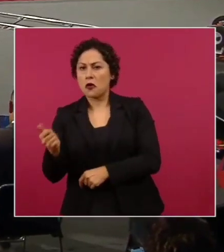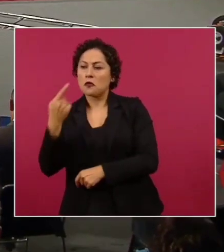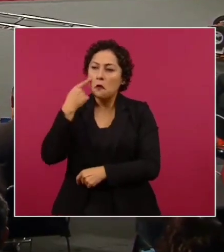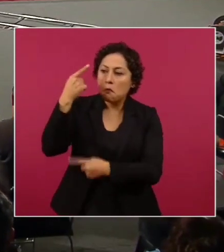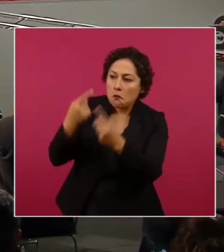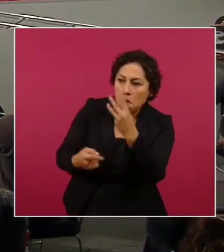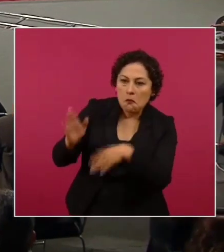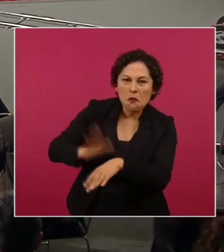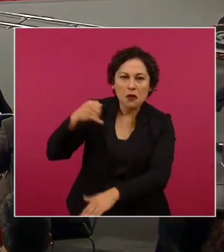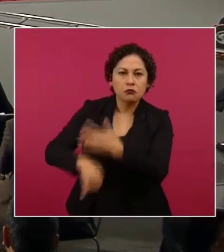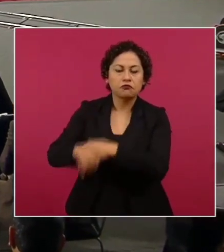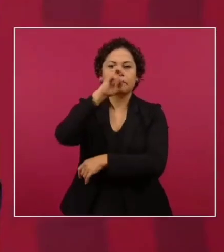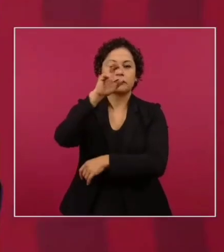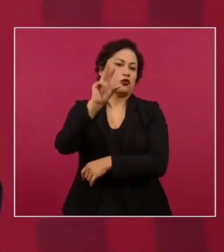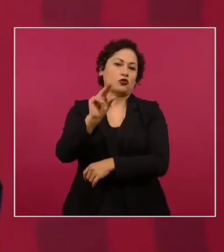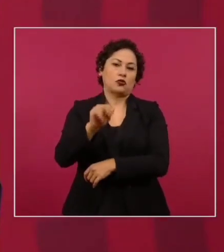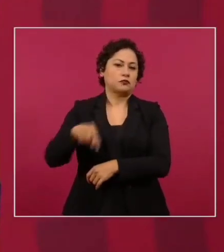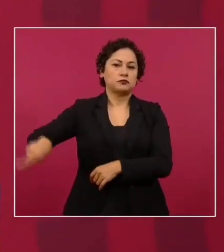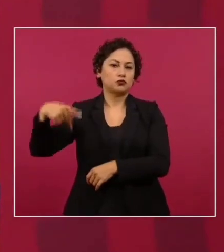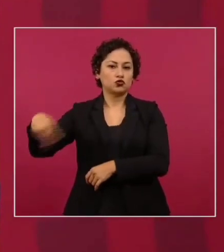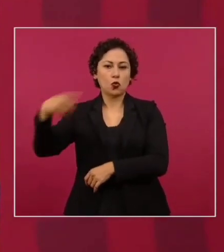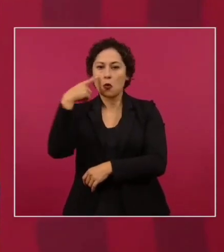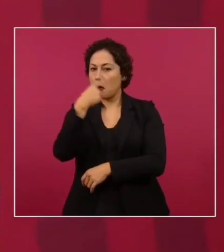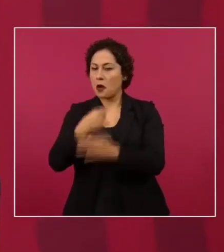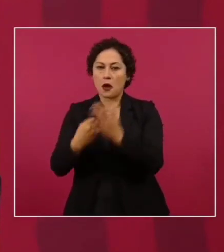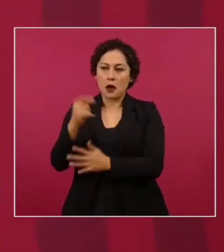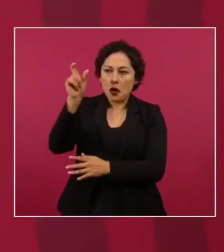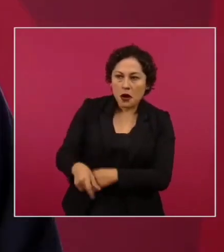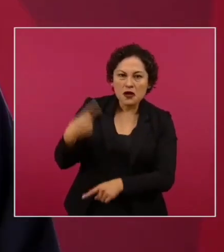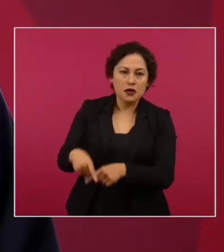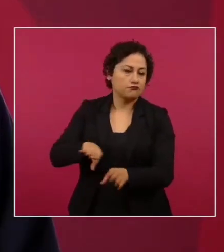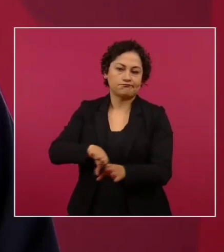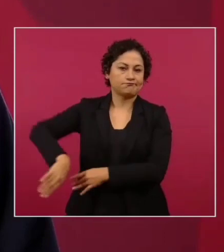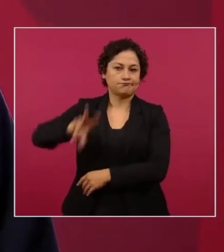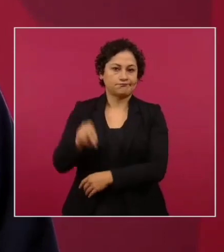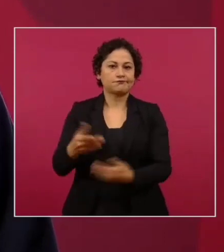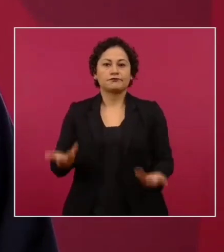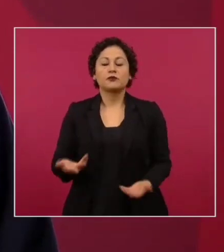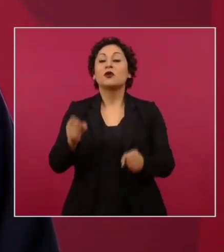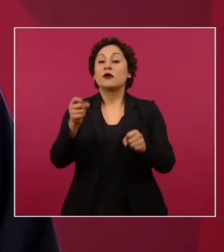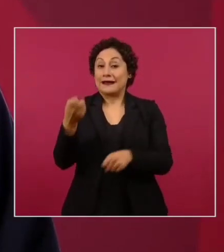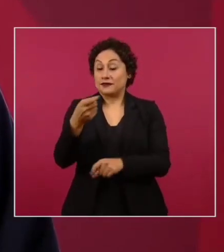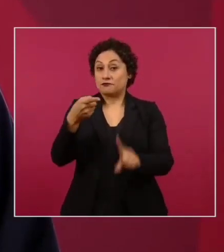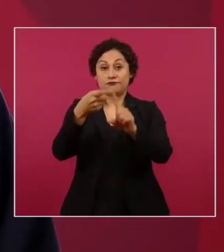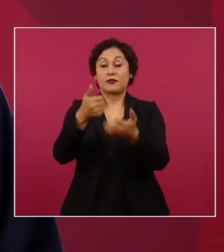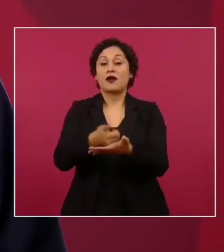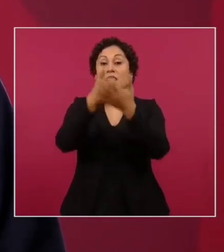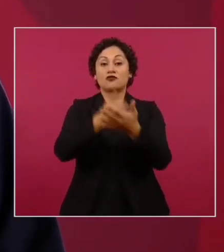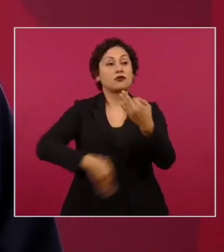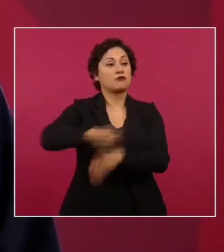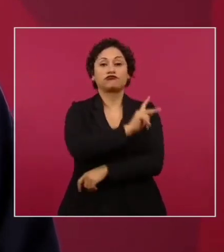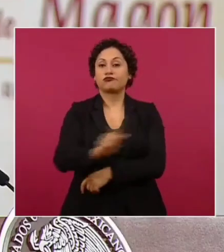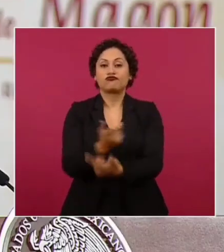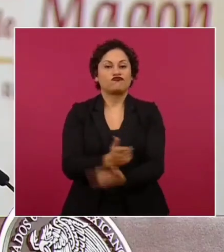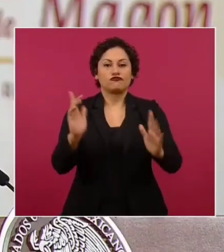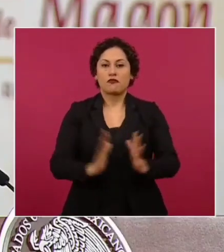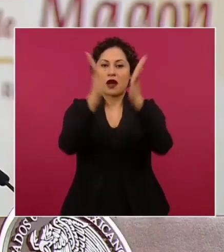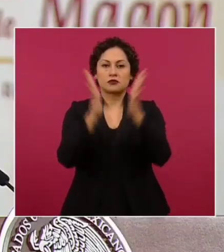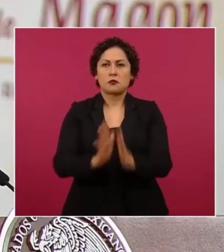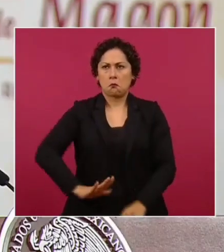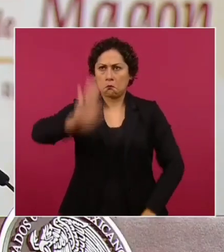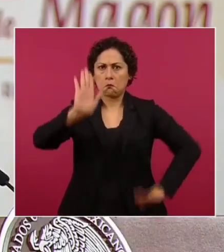ellos establecer criterios para anular candidaturas. Se garantiza pues la libre participación de los ciudadanos, se